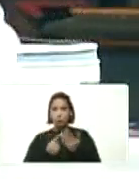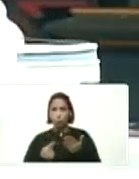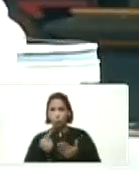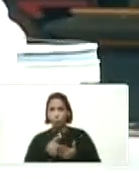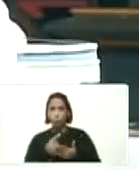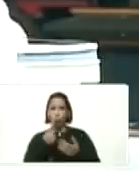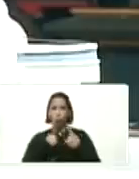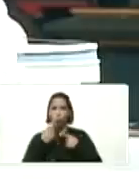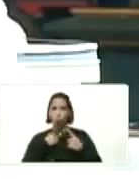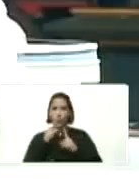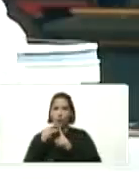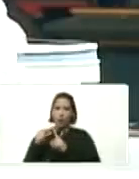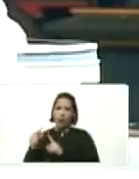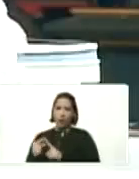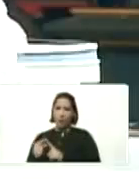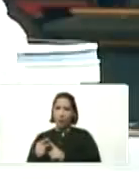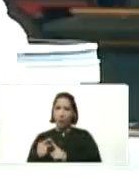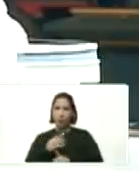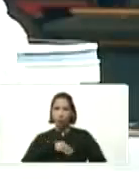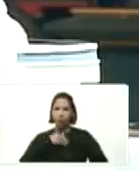palabra, de la cultura,